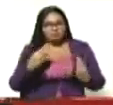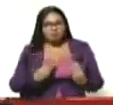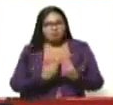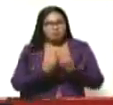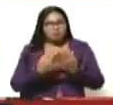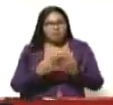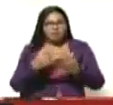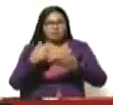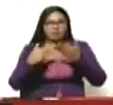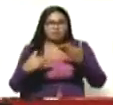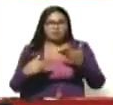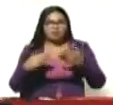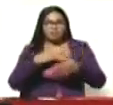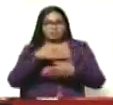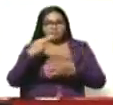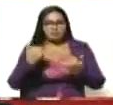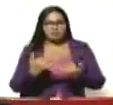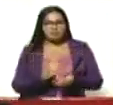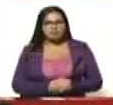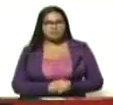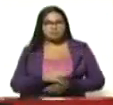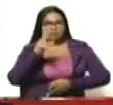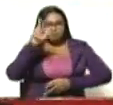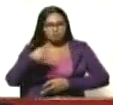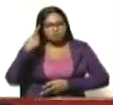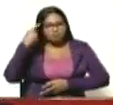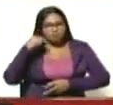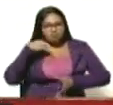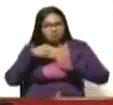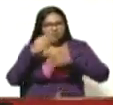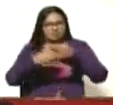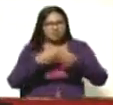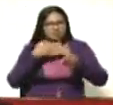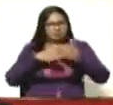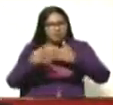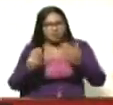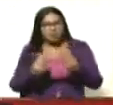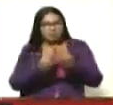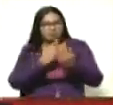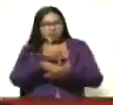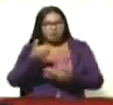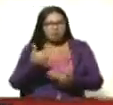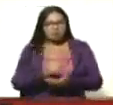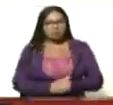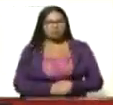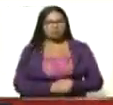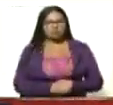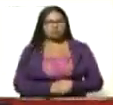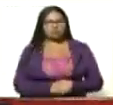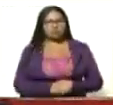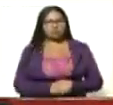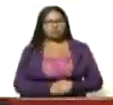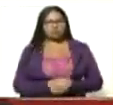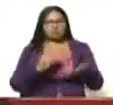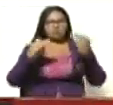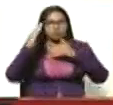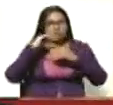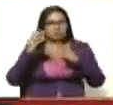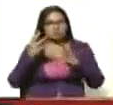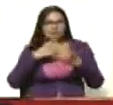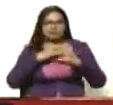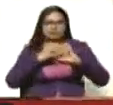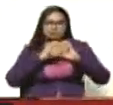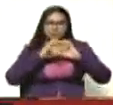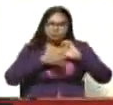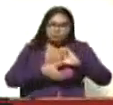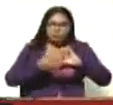en la reconstrucción espiritual de su cotidianidad. Vamos con ellas y con ellos para que superen ese trauma, ese